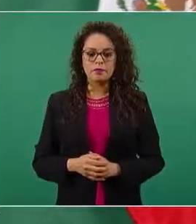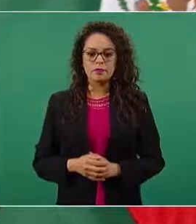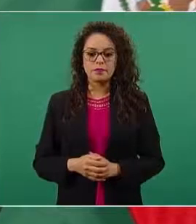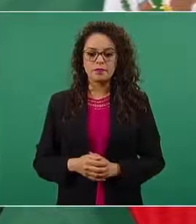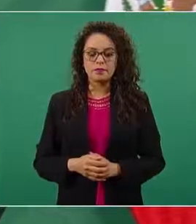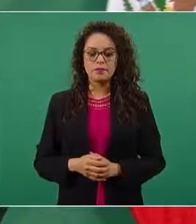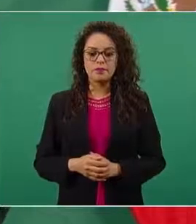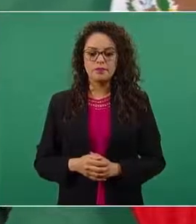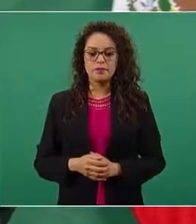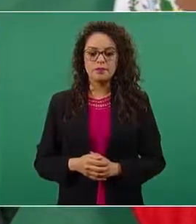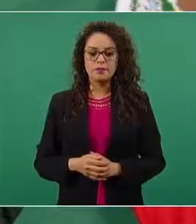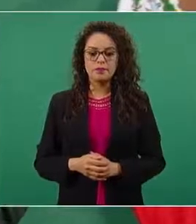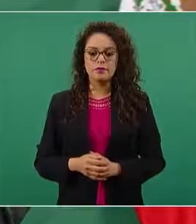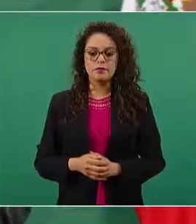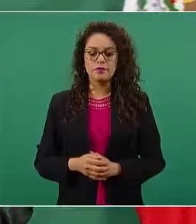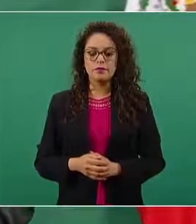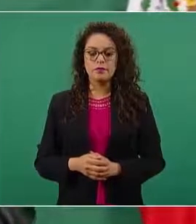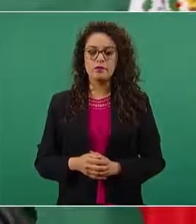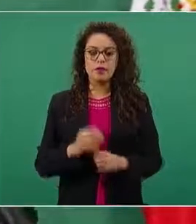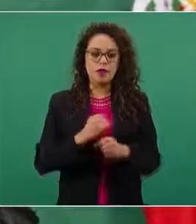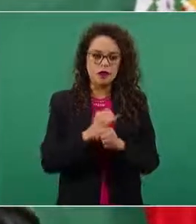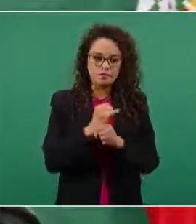el dictamen